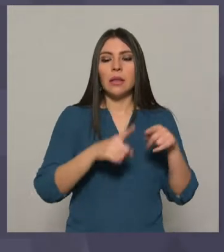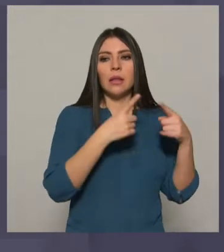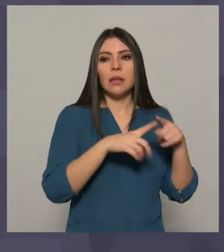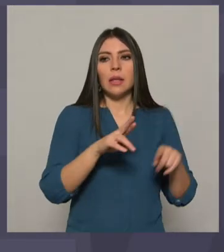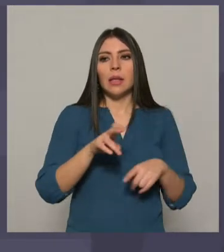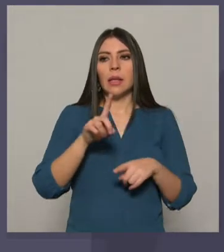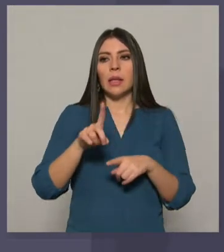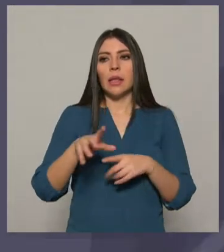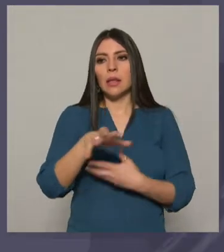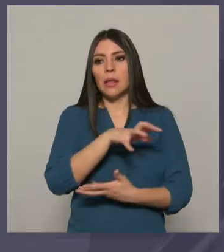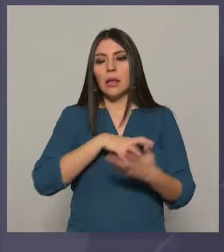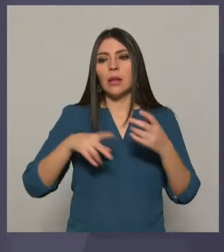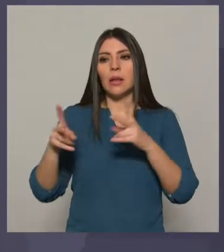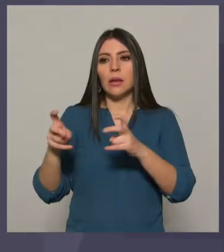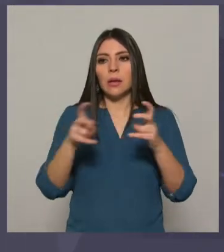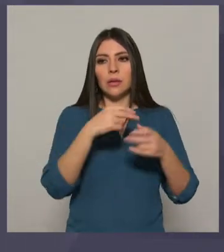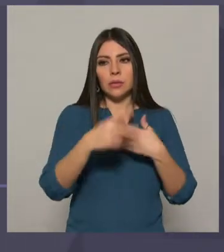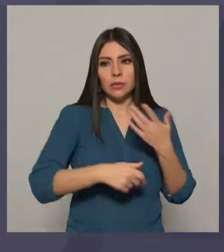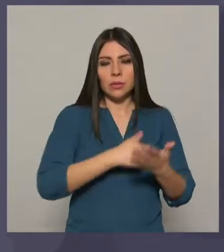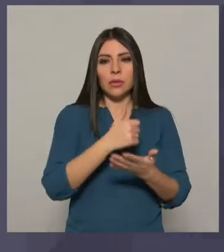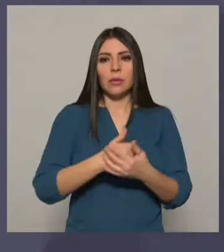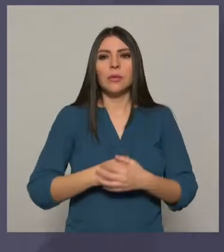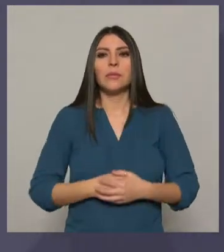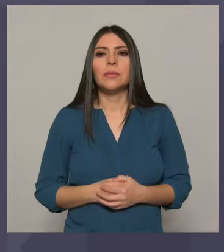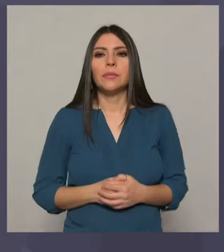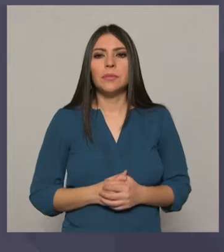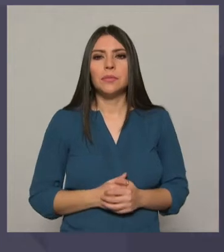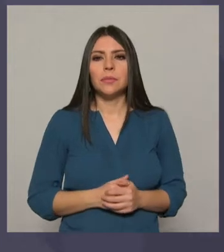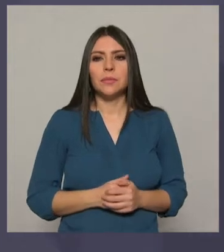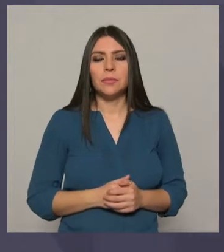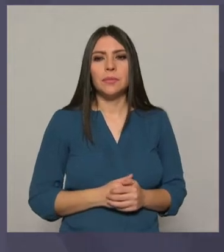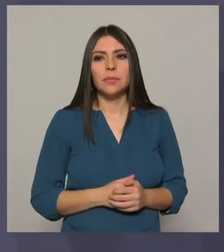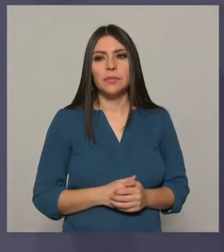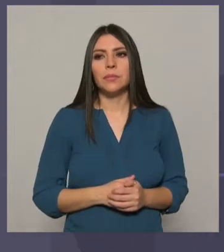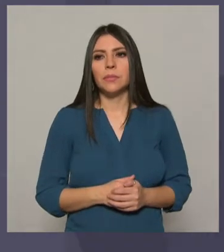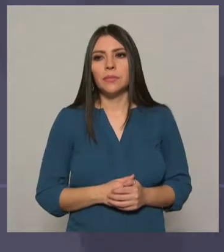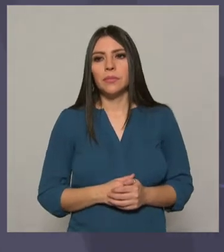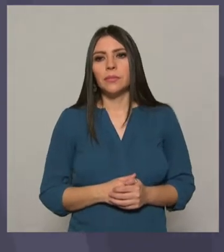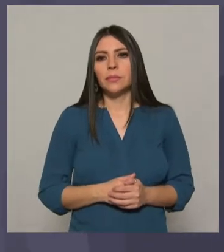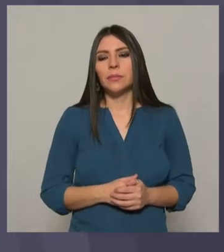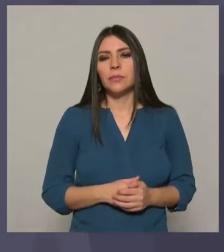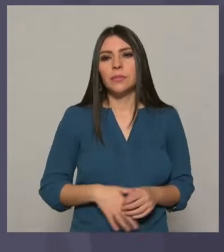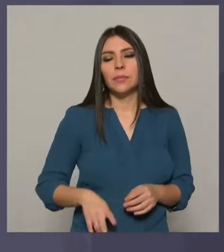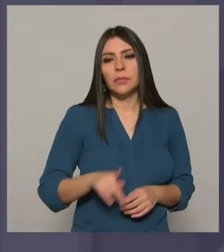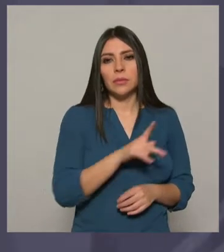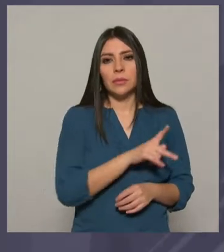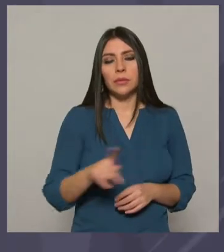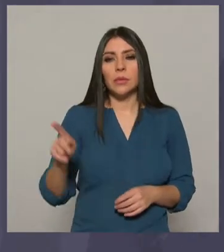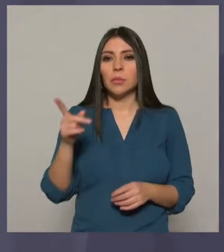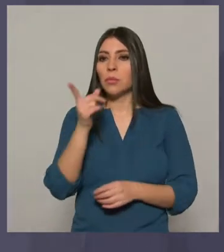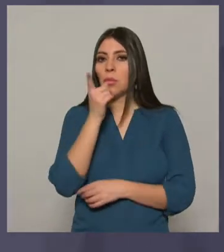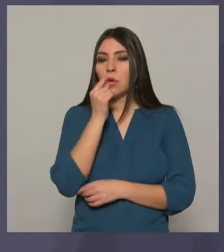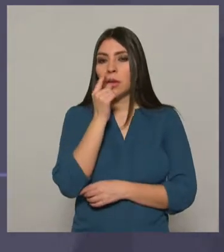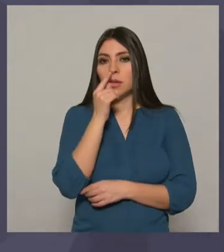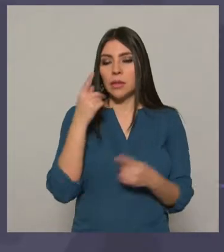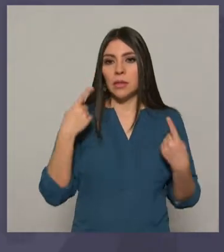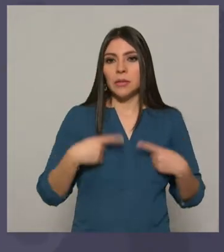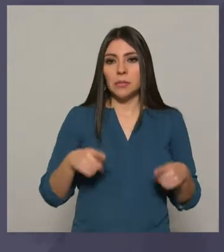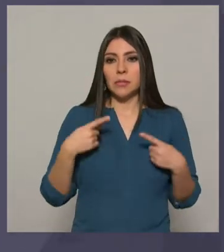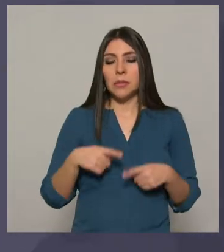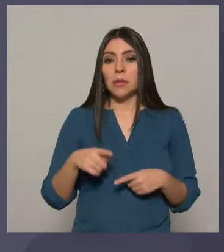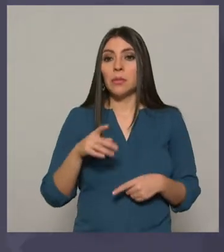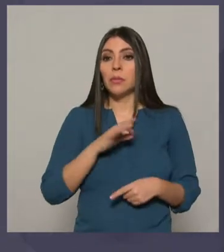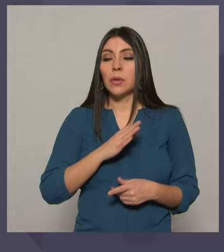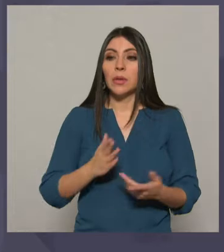redes de operación de la delincuencia en esta ciudad. Los elementos de seguridad ciudadana, seguramente para poder